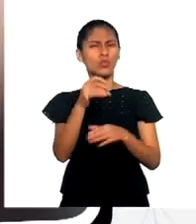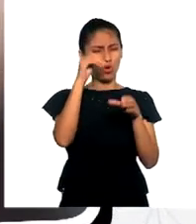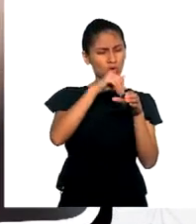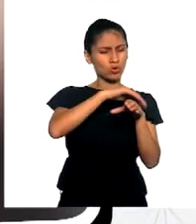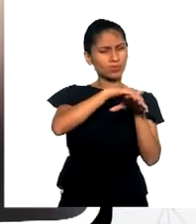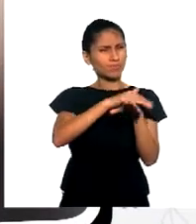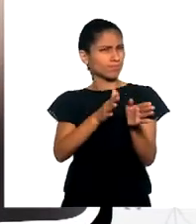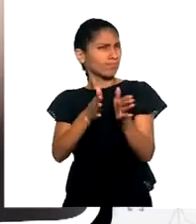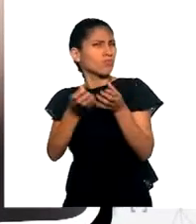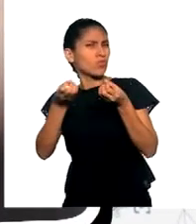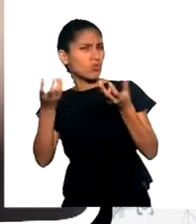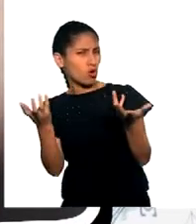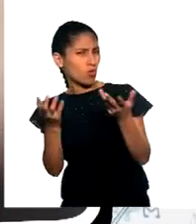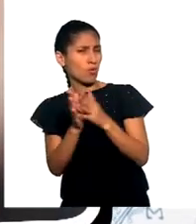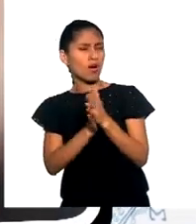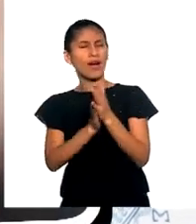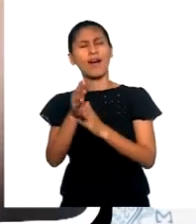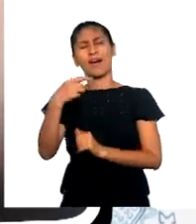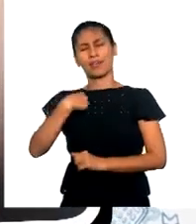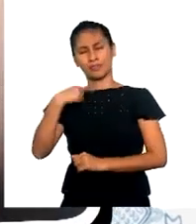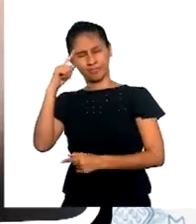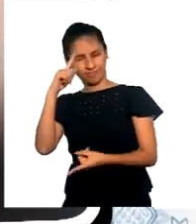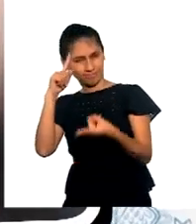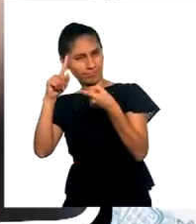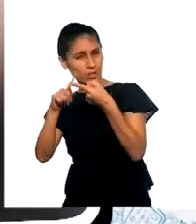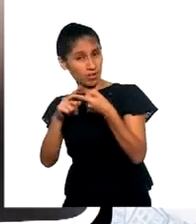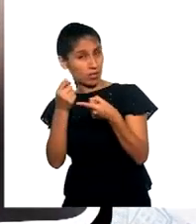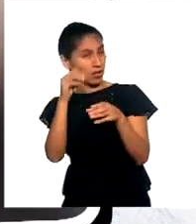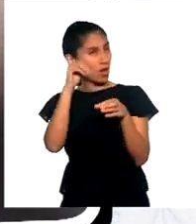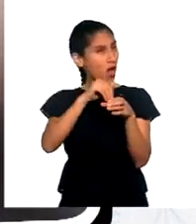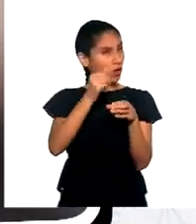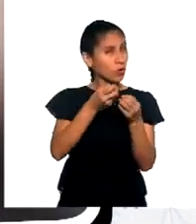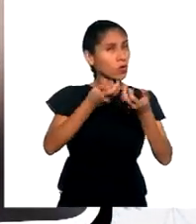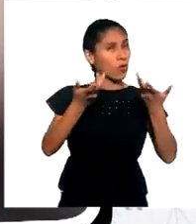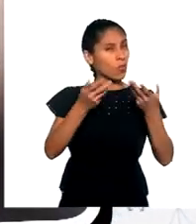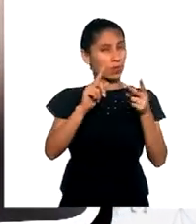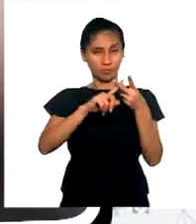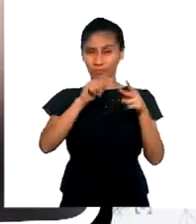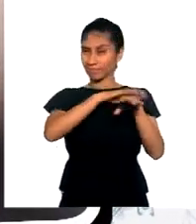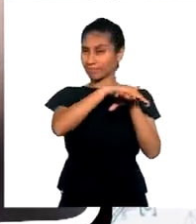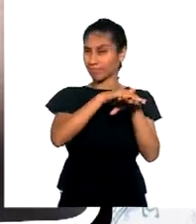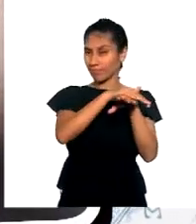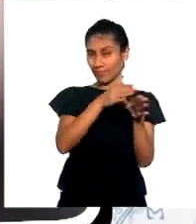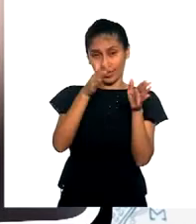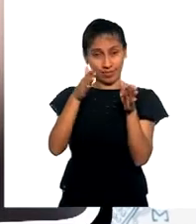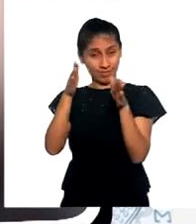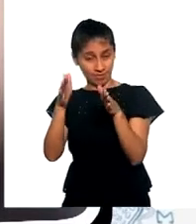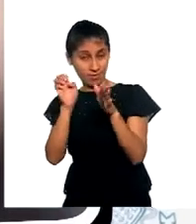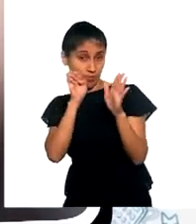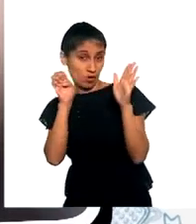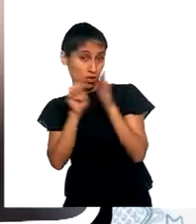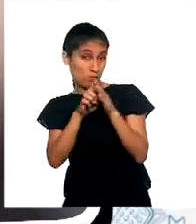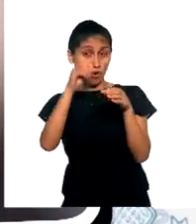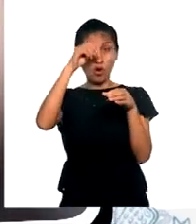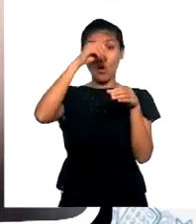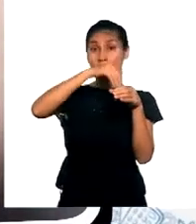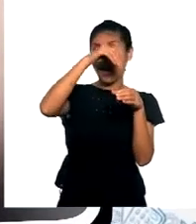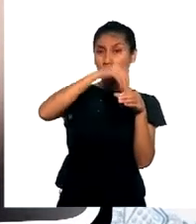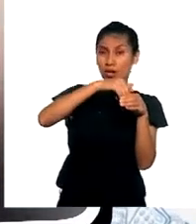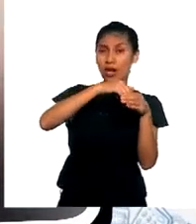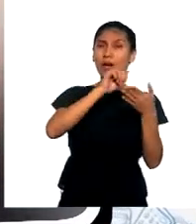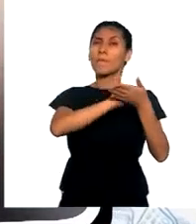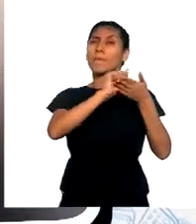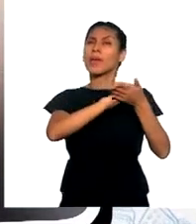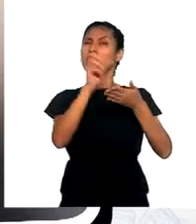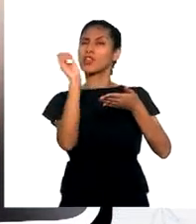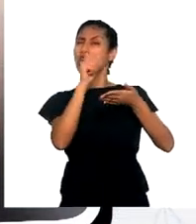1 definir nuestras metas de ahorro 2 planear el tiempo en el que deseamos cumplir nuestras metas en mes de